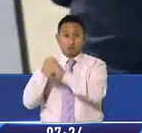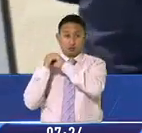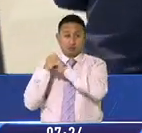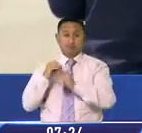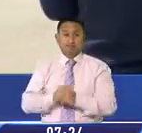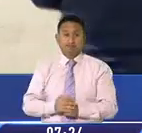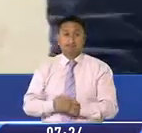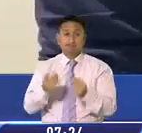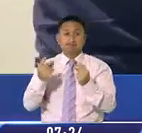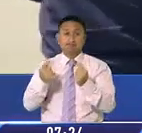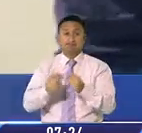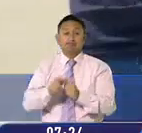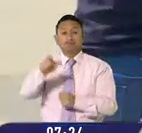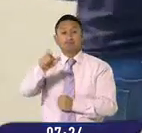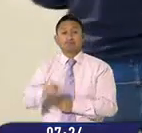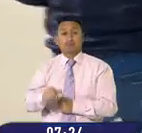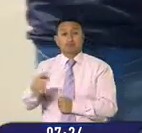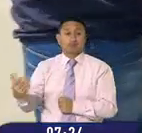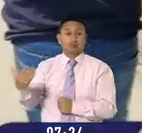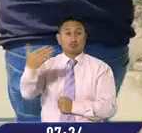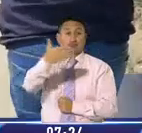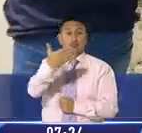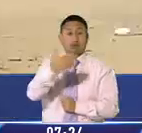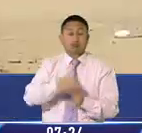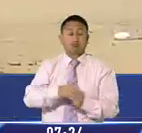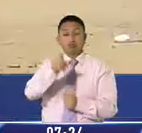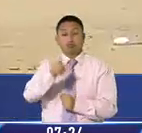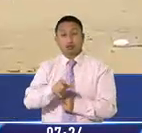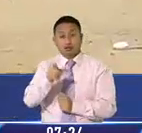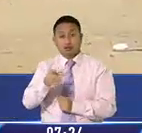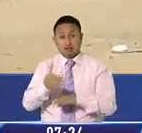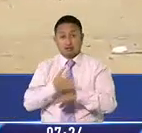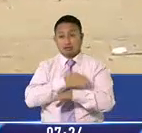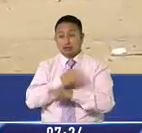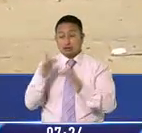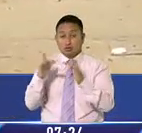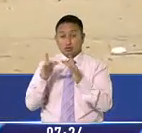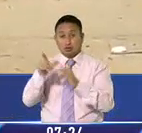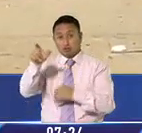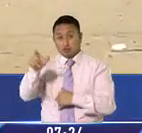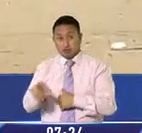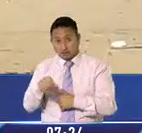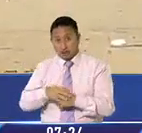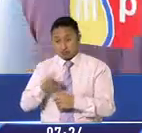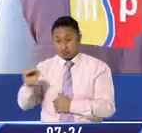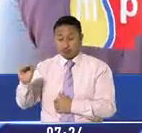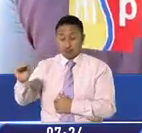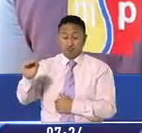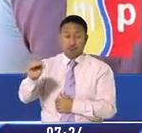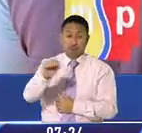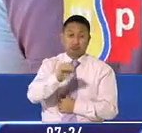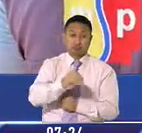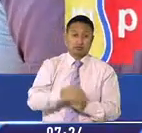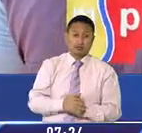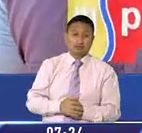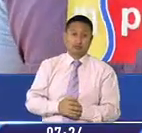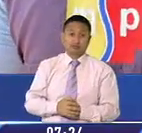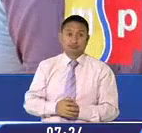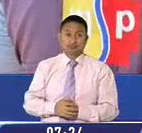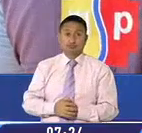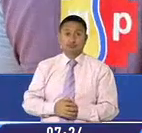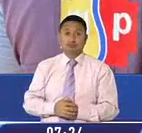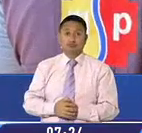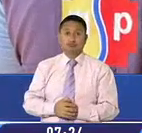de salud inició la búsqueda activa de personas que tuvieron contacto con el portador del virus, haciendo el cerco epidemiológico en un